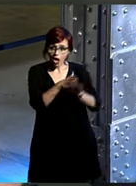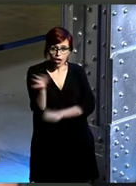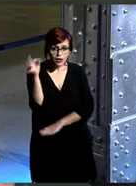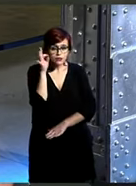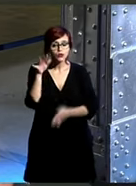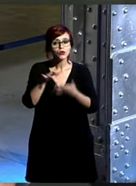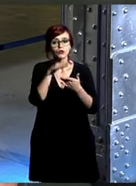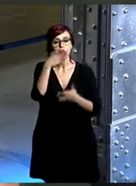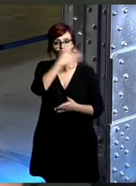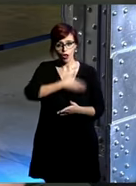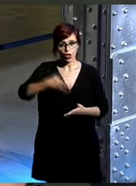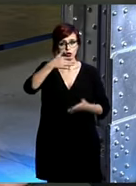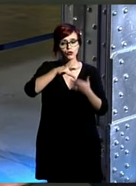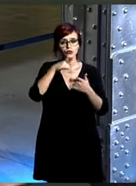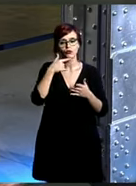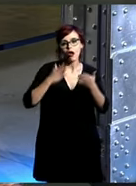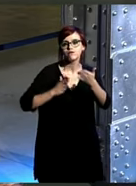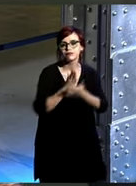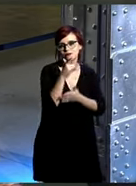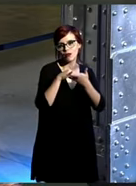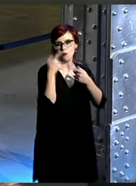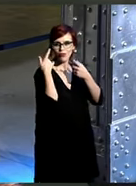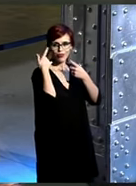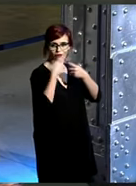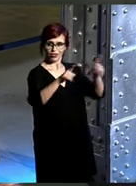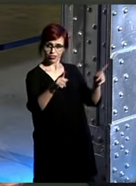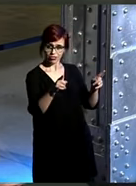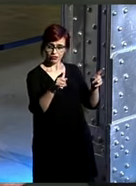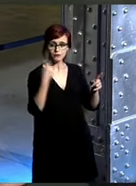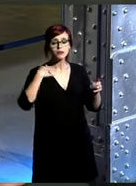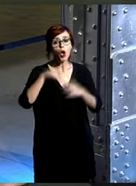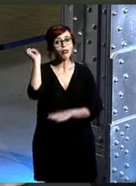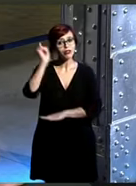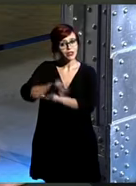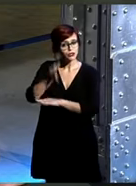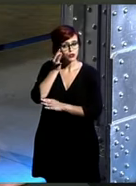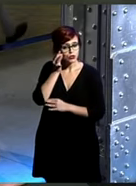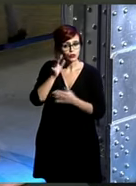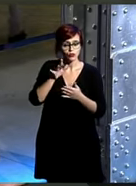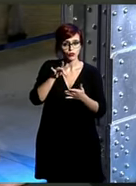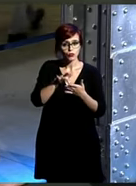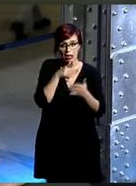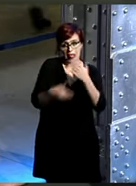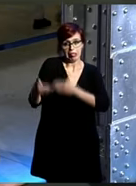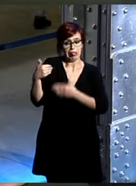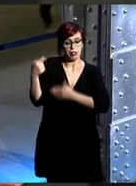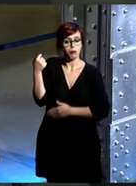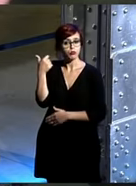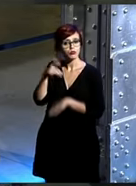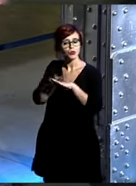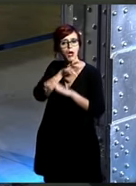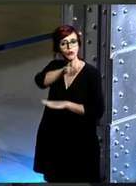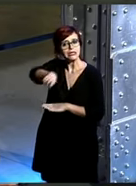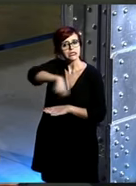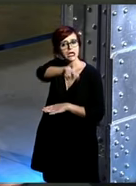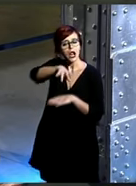colegio al que van mis hijas es un colegio también disruptivo y nos contaba la directora que días atrás estaba en una escalera y de repente